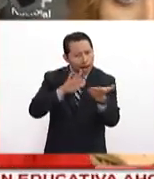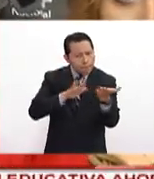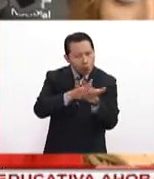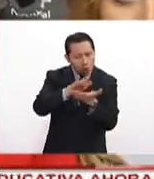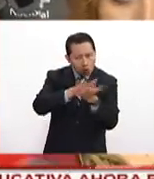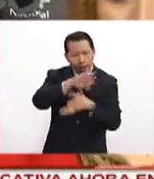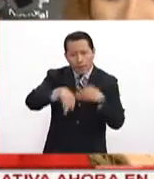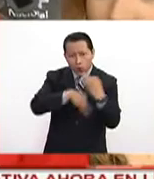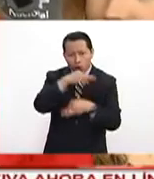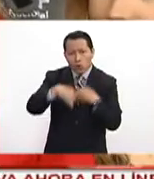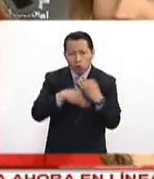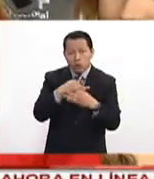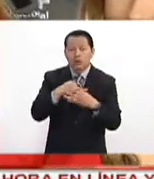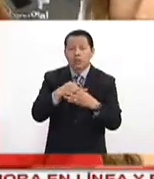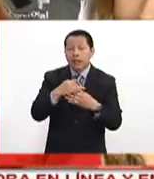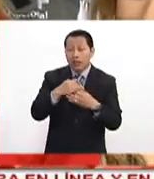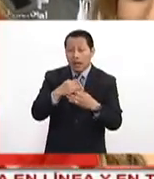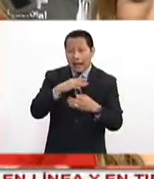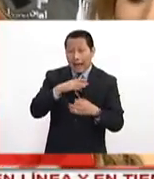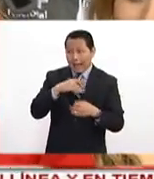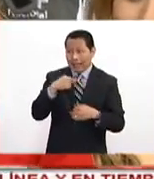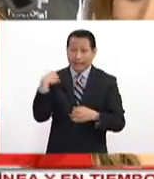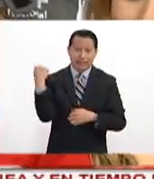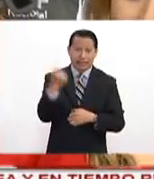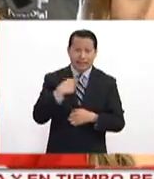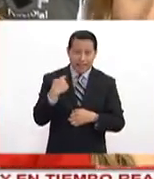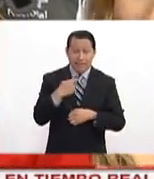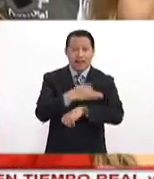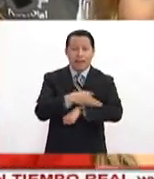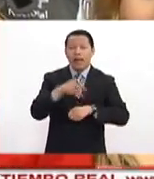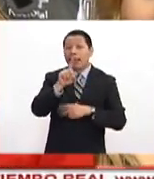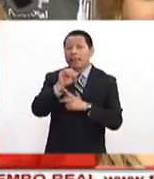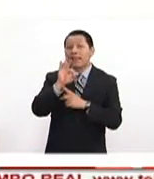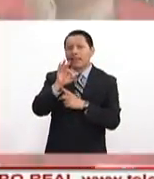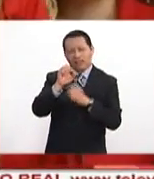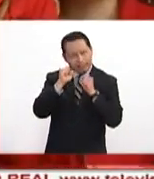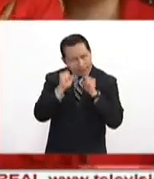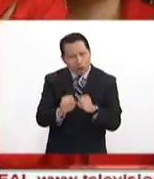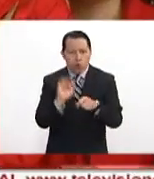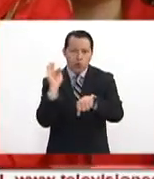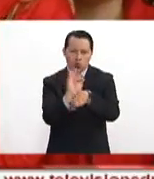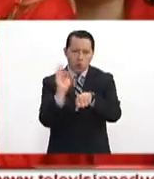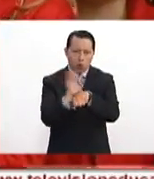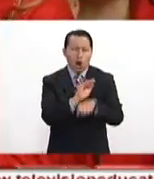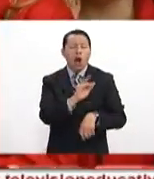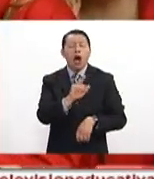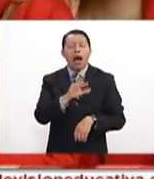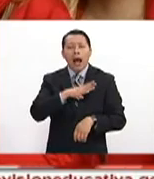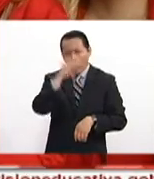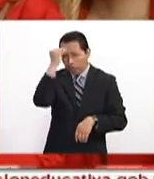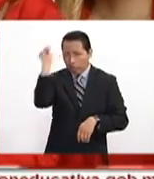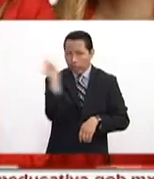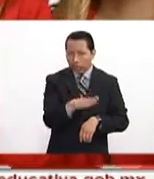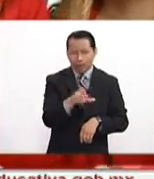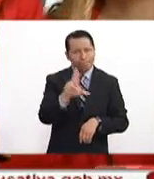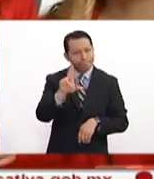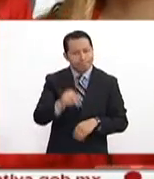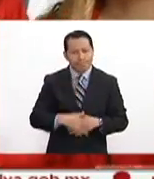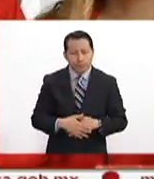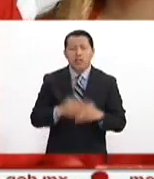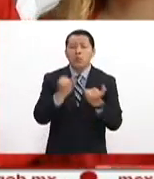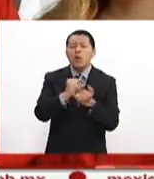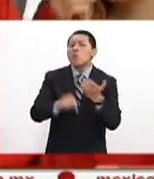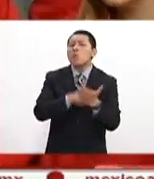y ninguno de los que estamos aquí, el DIF, que es la familia DIF, los vamos a dejar solos. Toda esta ayuda va a ser enviada a todos los